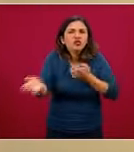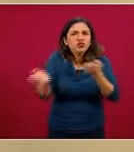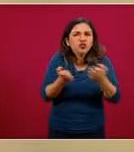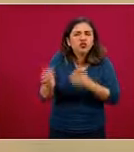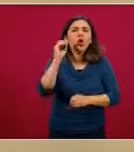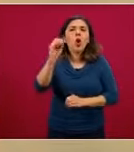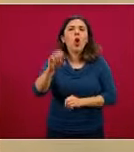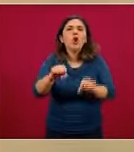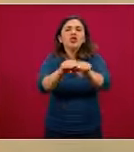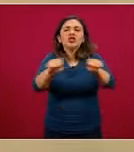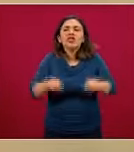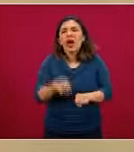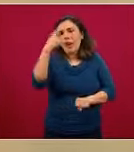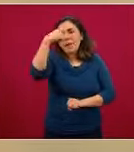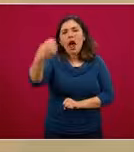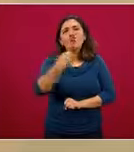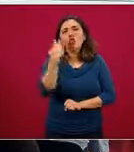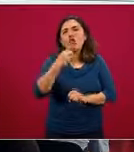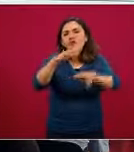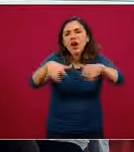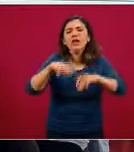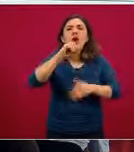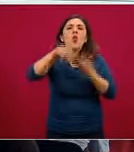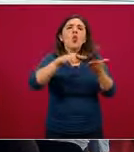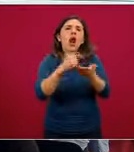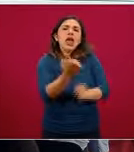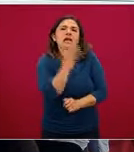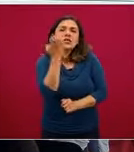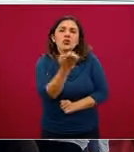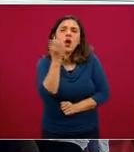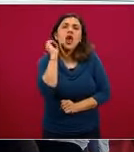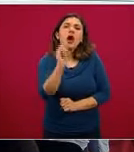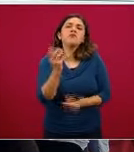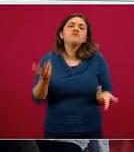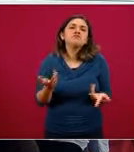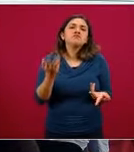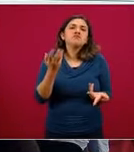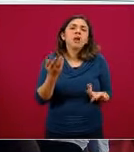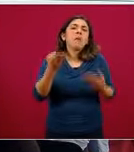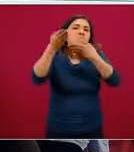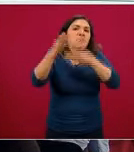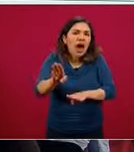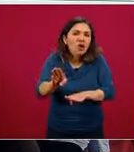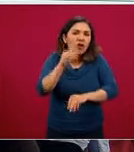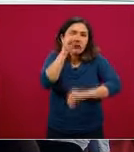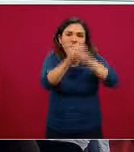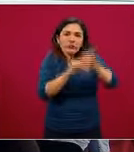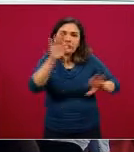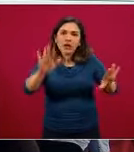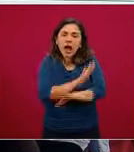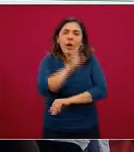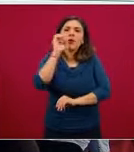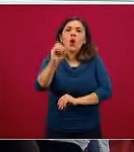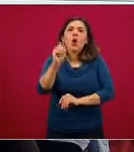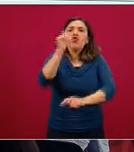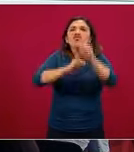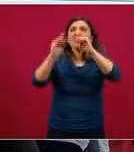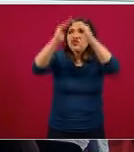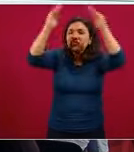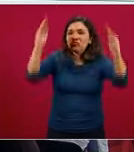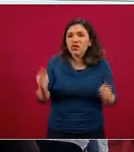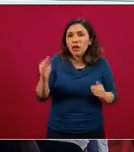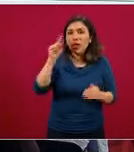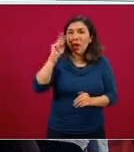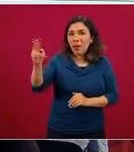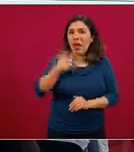de conferencia, una escuela, una estación, a veces un banco o un almacén que se adecua. Aquí vemos